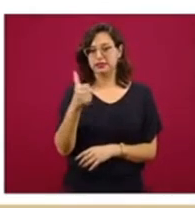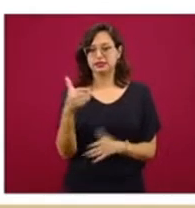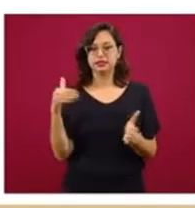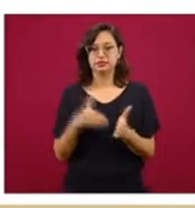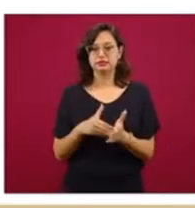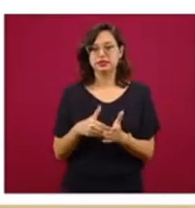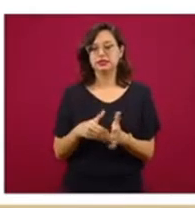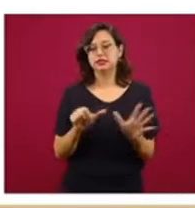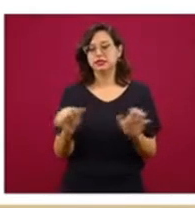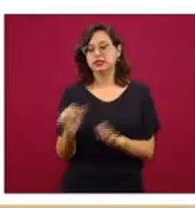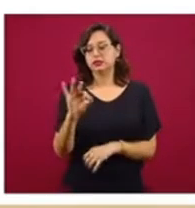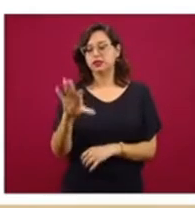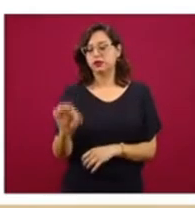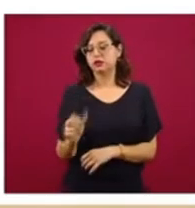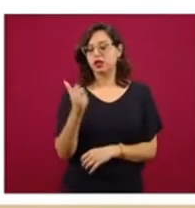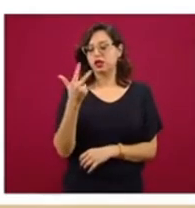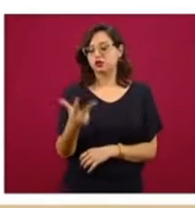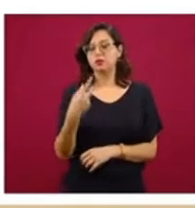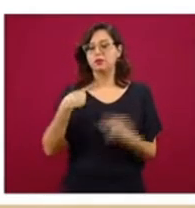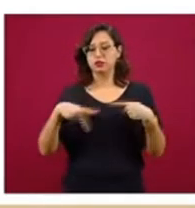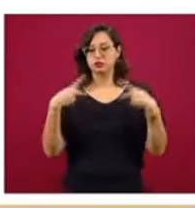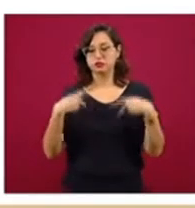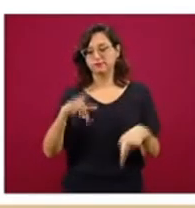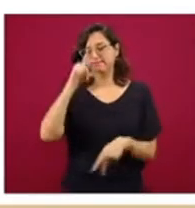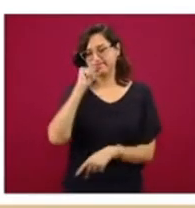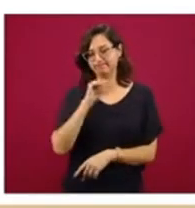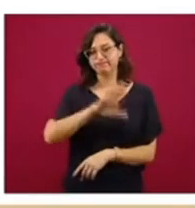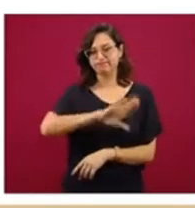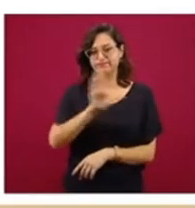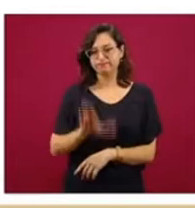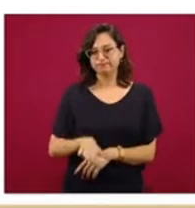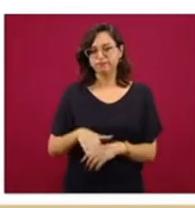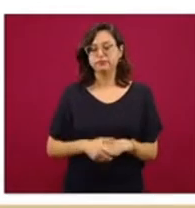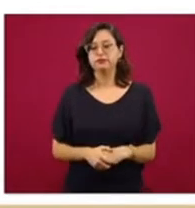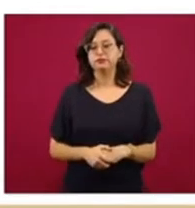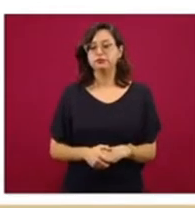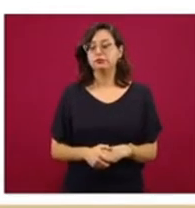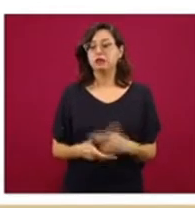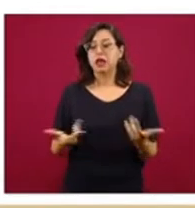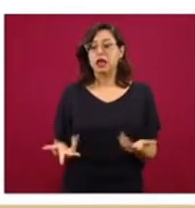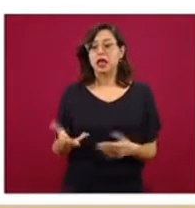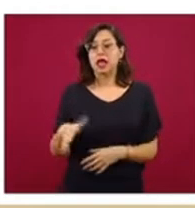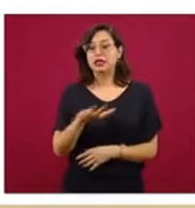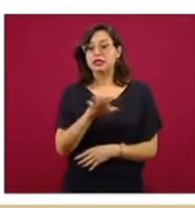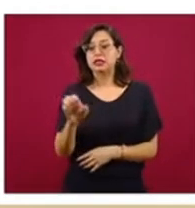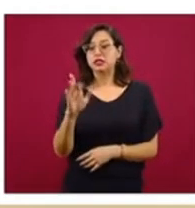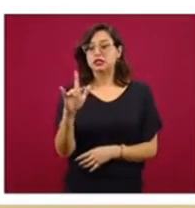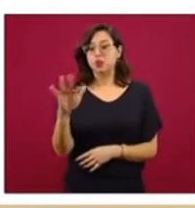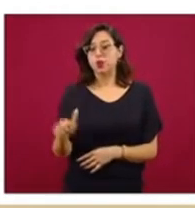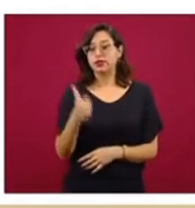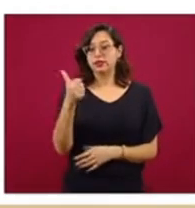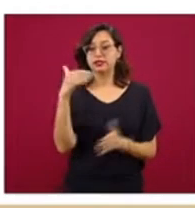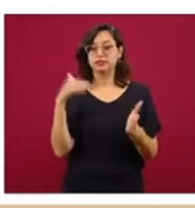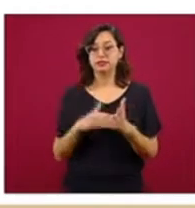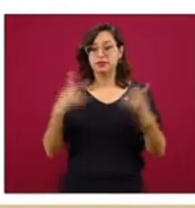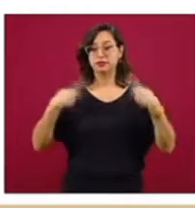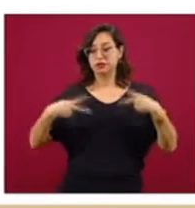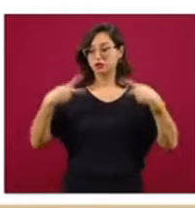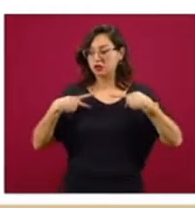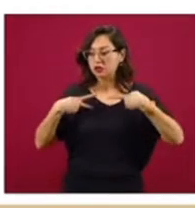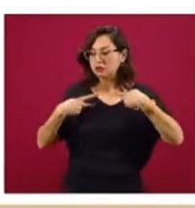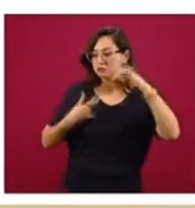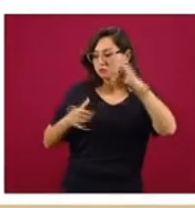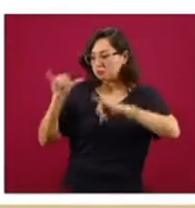26.648 personas han perdido la vida por COVID y se han estudiado más de 556.000 personas.